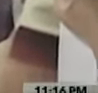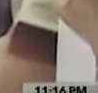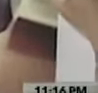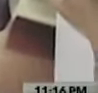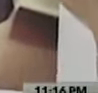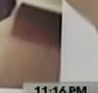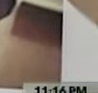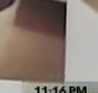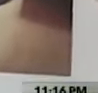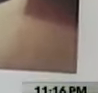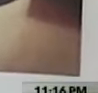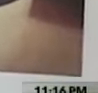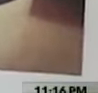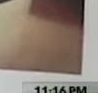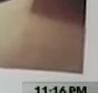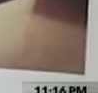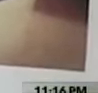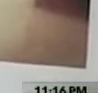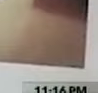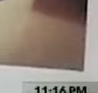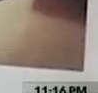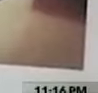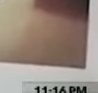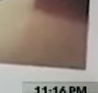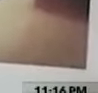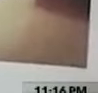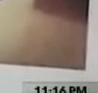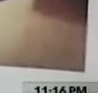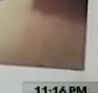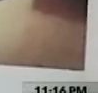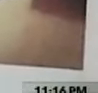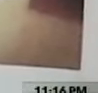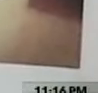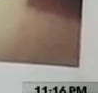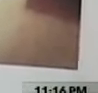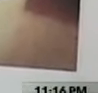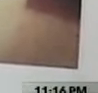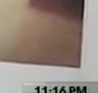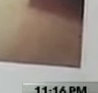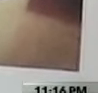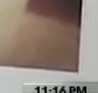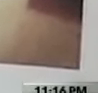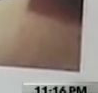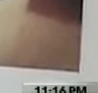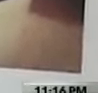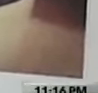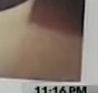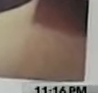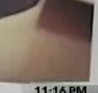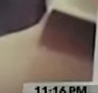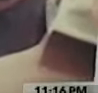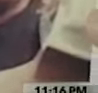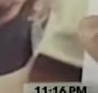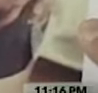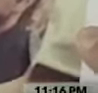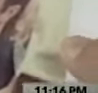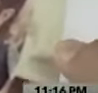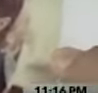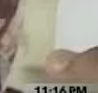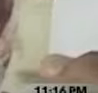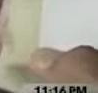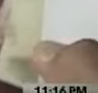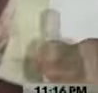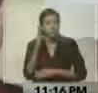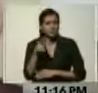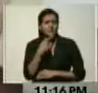Usted se la lleva a su casa, haga lo que usted haga, que Ramón Muchacho lo perdona. En nombre de la Iglesia Católica, porque Ramón